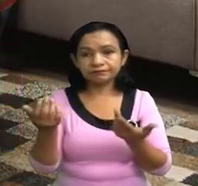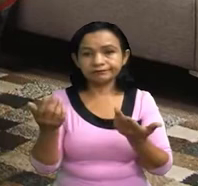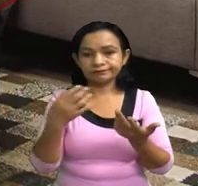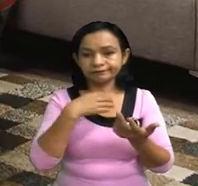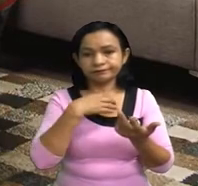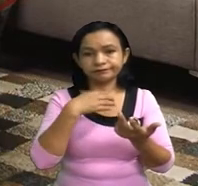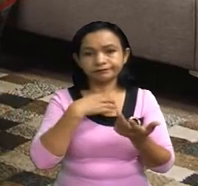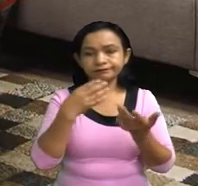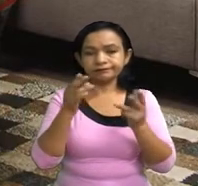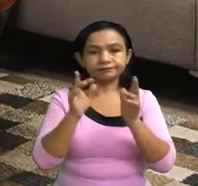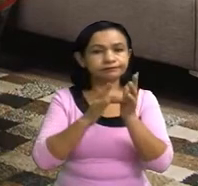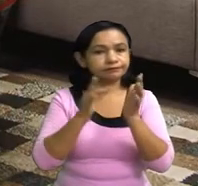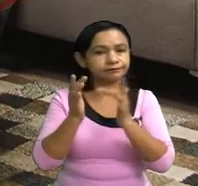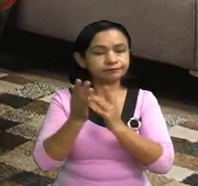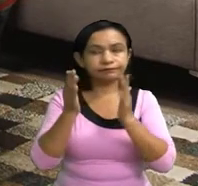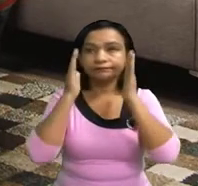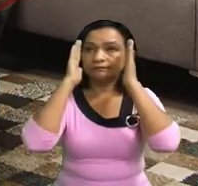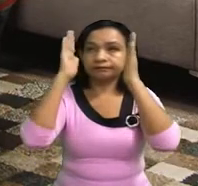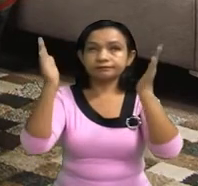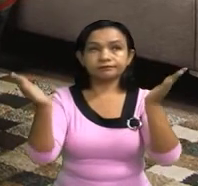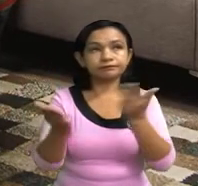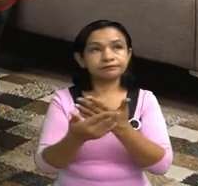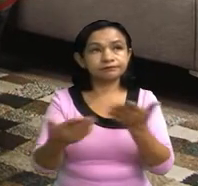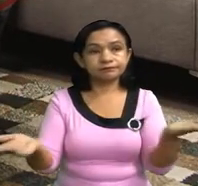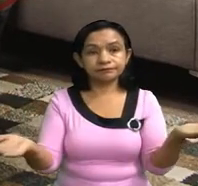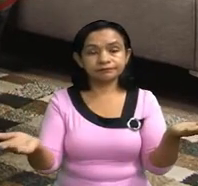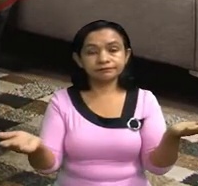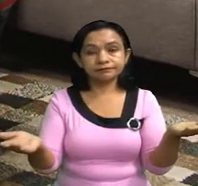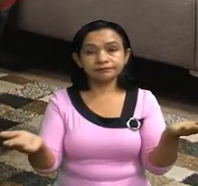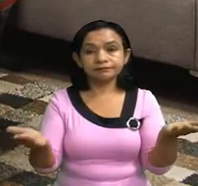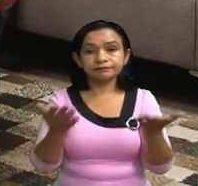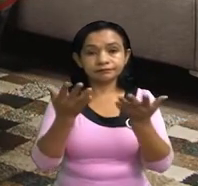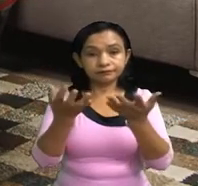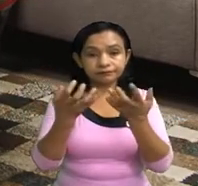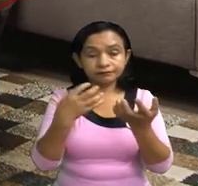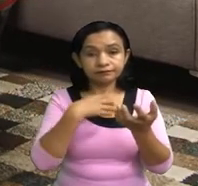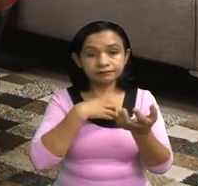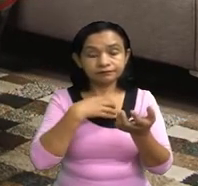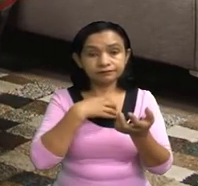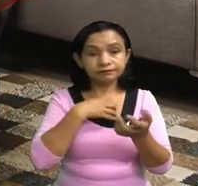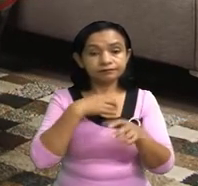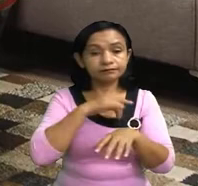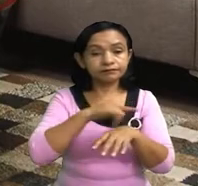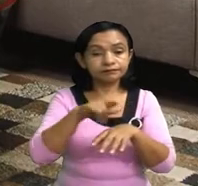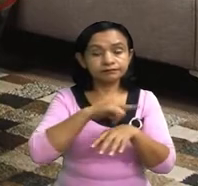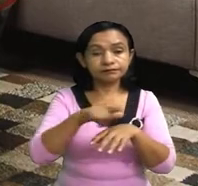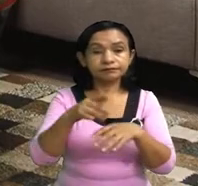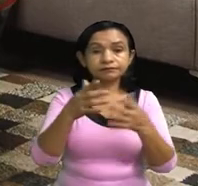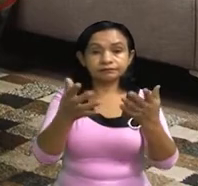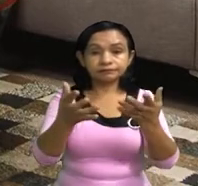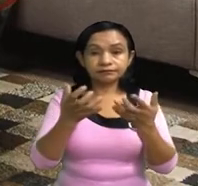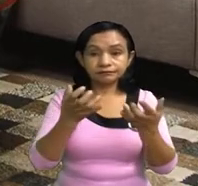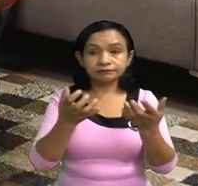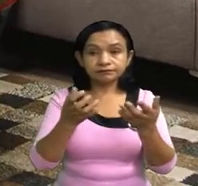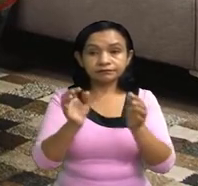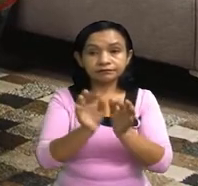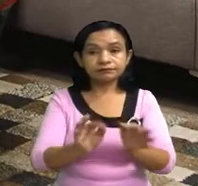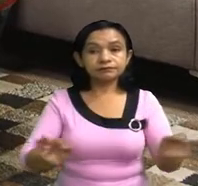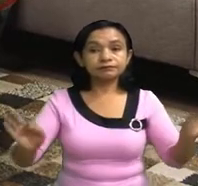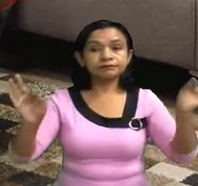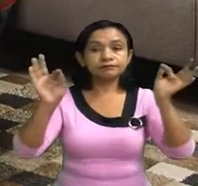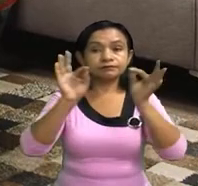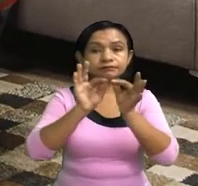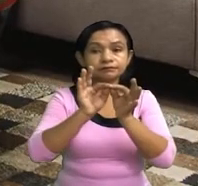seríamos servidores de Cristo. Okay. Nosotros lo que buscamos, anhelamos, y para nosotros lo más